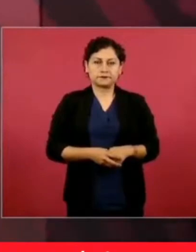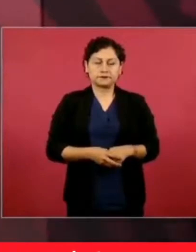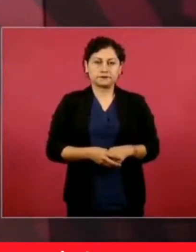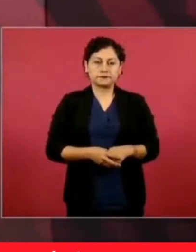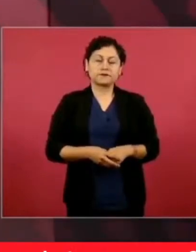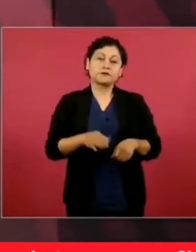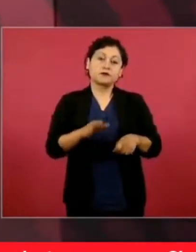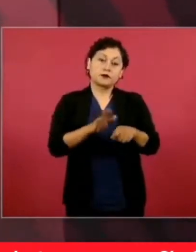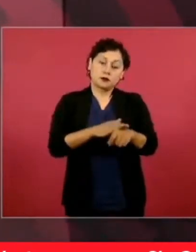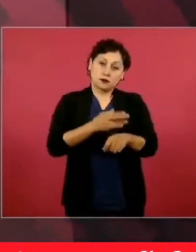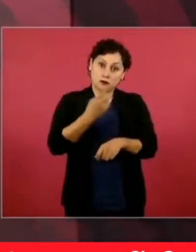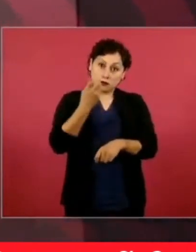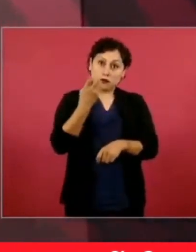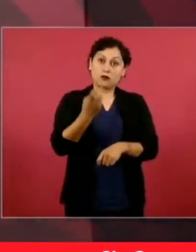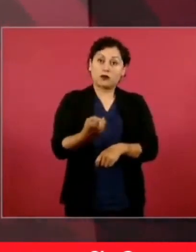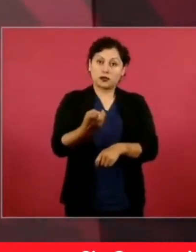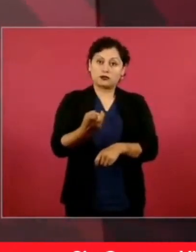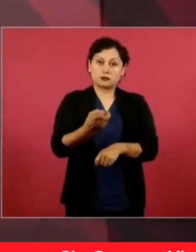presentamos una iniciativa